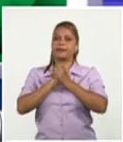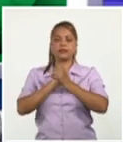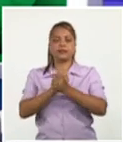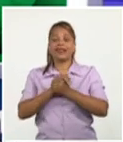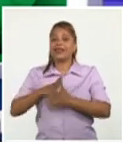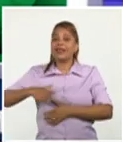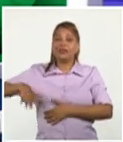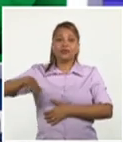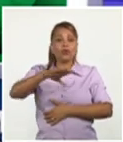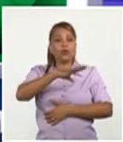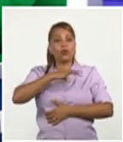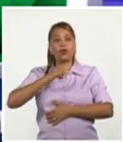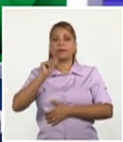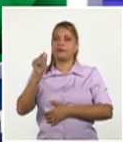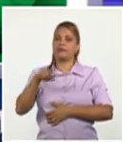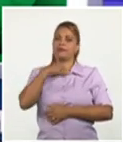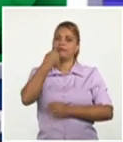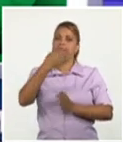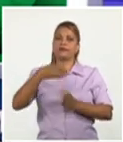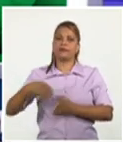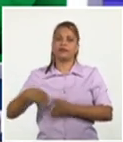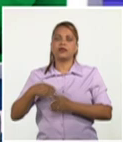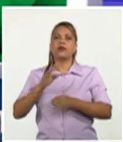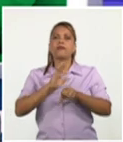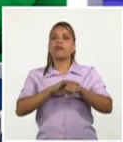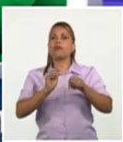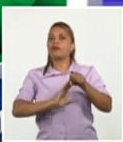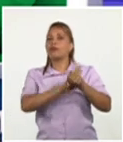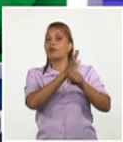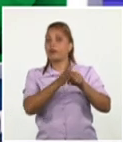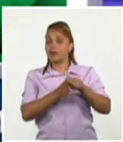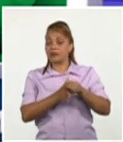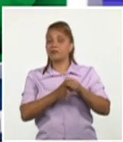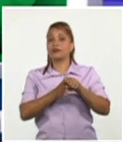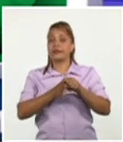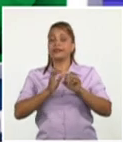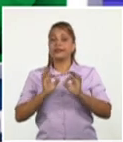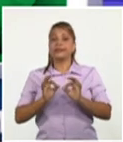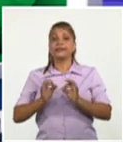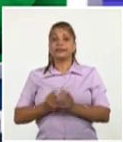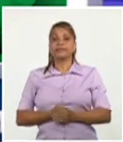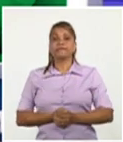que han fallecido con COVID-19 y